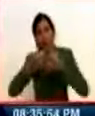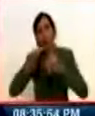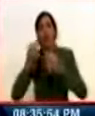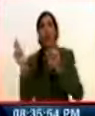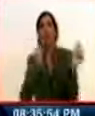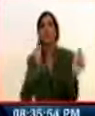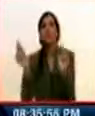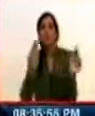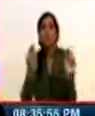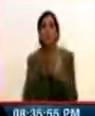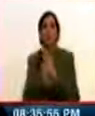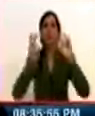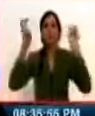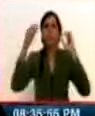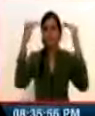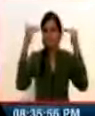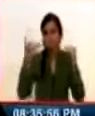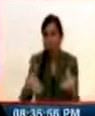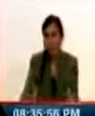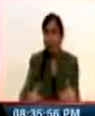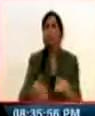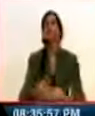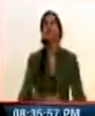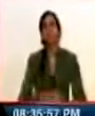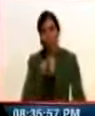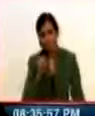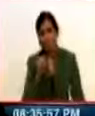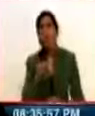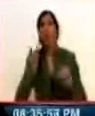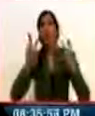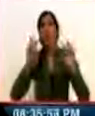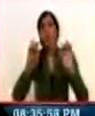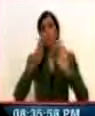debate de todos estos temas, que sin duda alguna forma parte de una nueva agenda, de una nueva